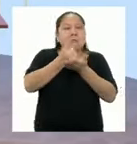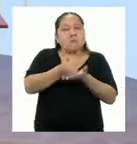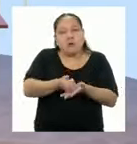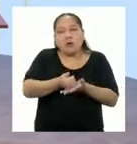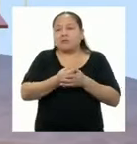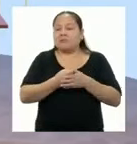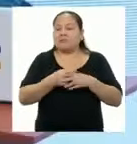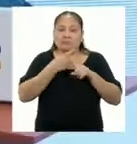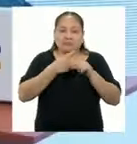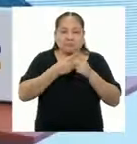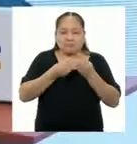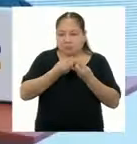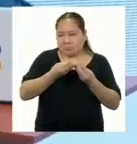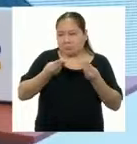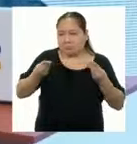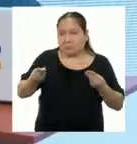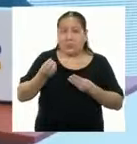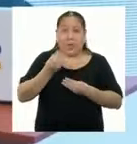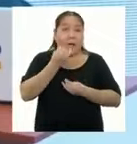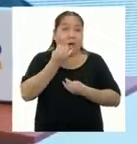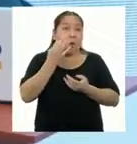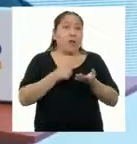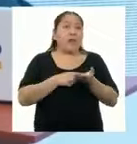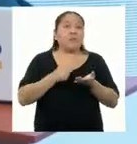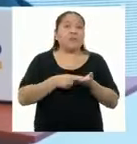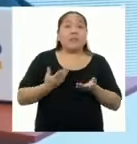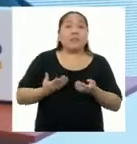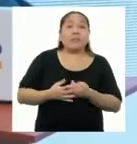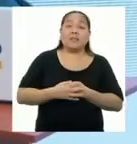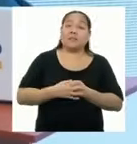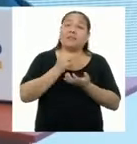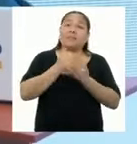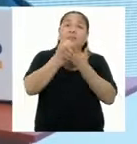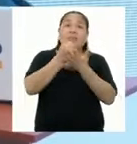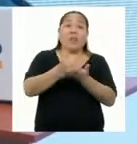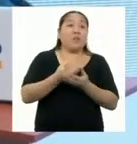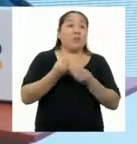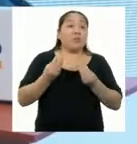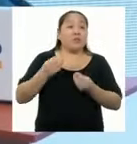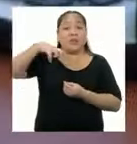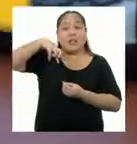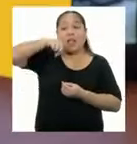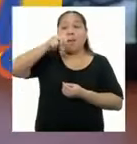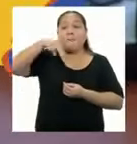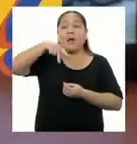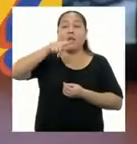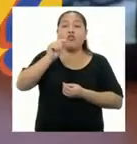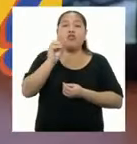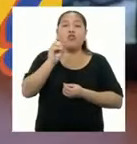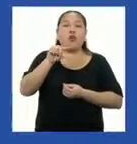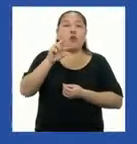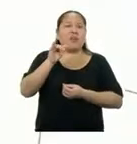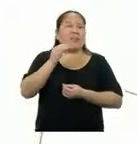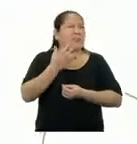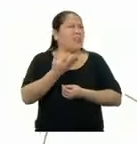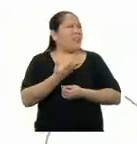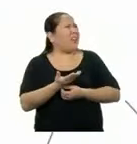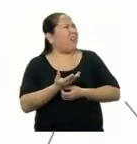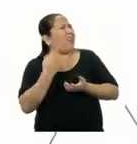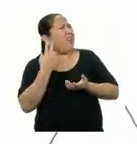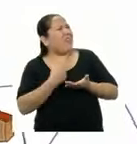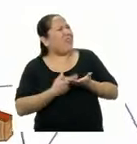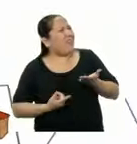algunos instrumentos. En algunos casos simples sirve mucho el pantógrafo. ¿El panto qué?